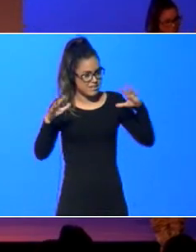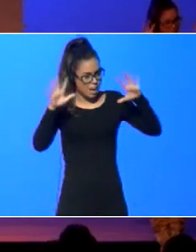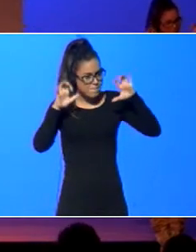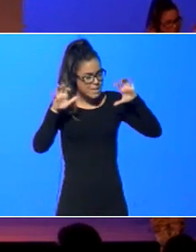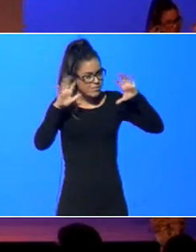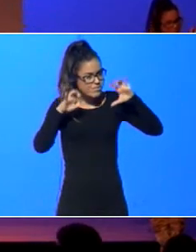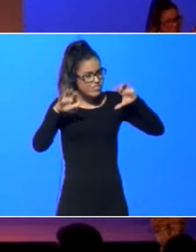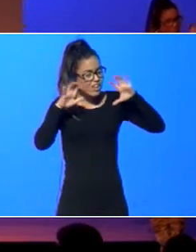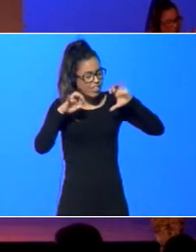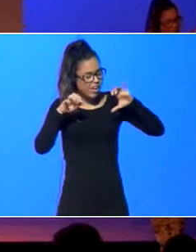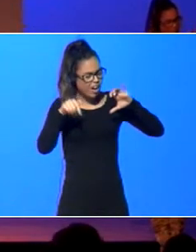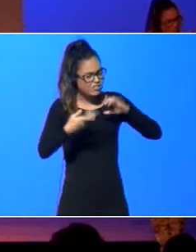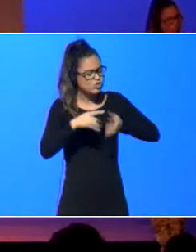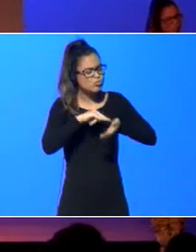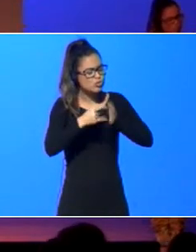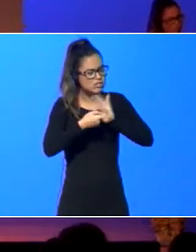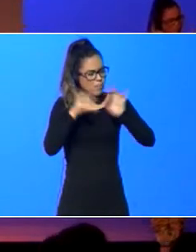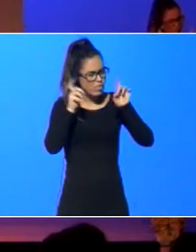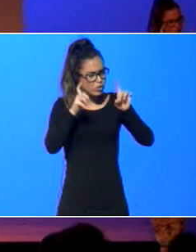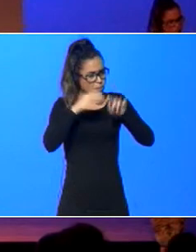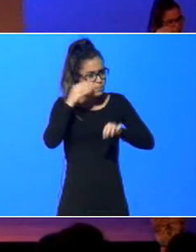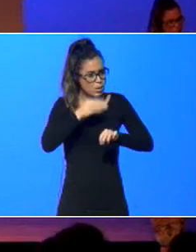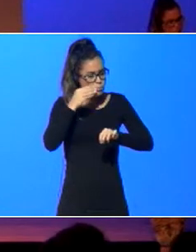sistema educativo es una buena agencia de acreditación. Si fuera más